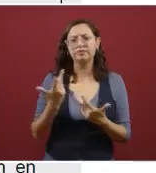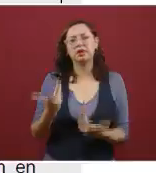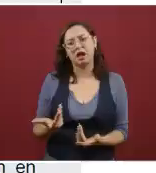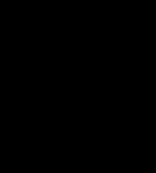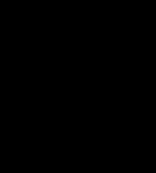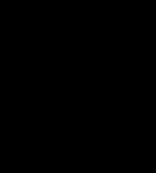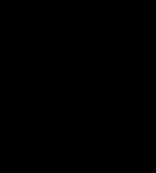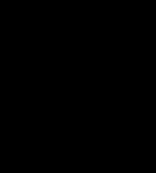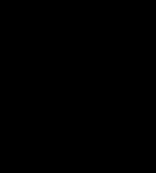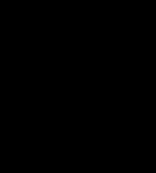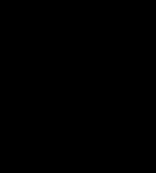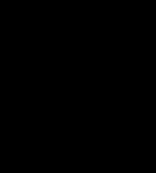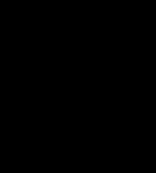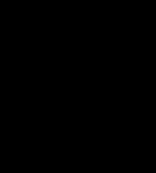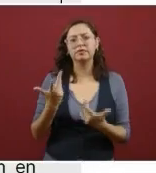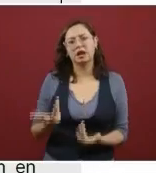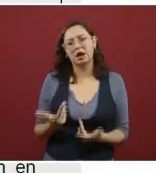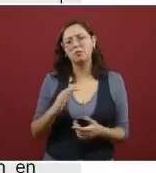ferrocarril.